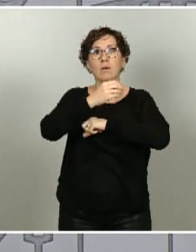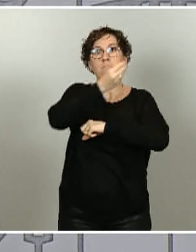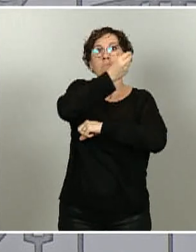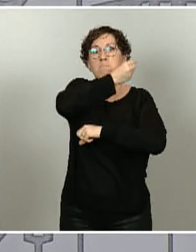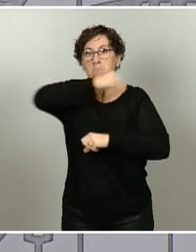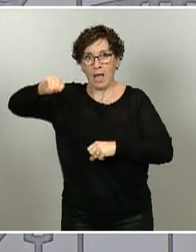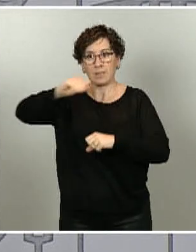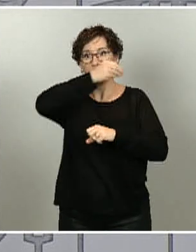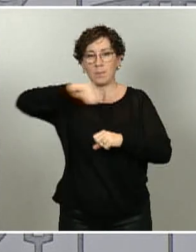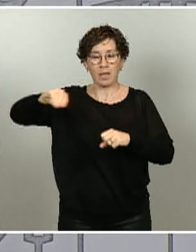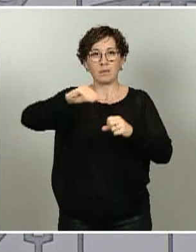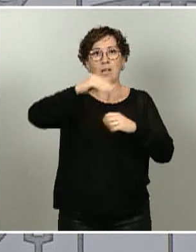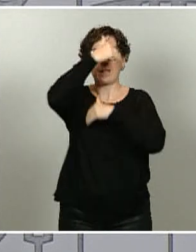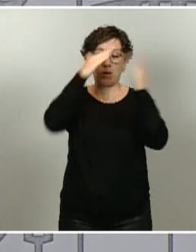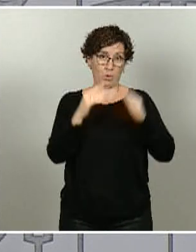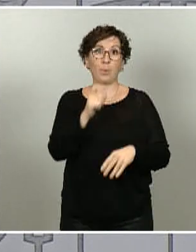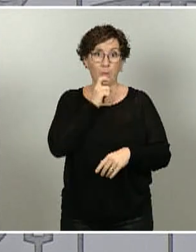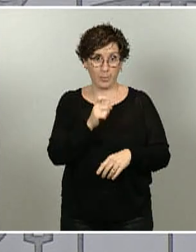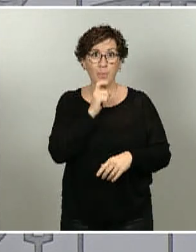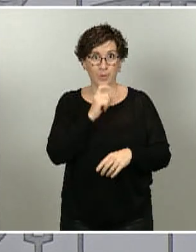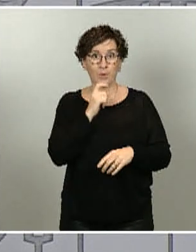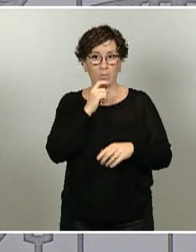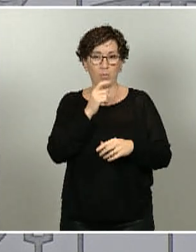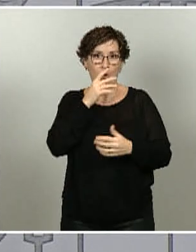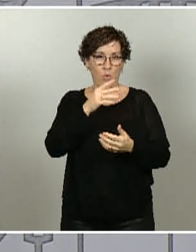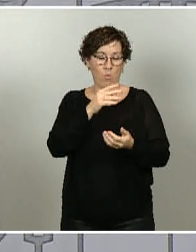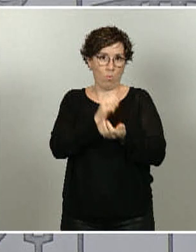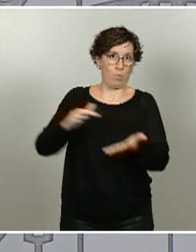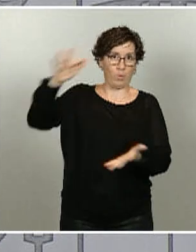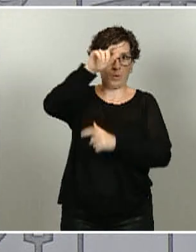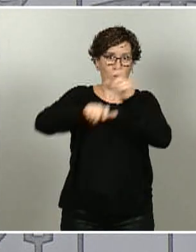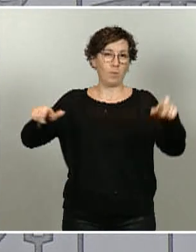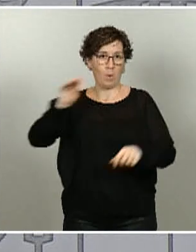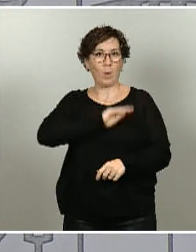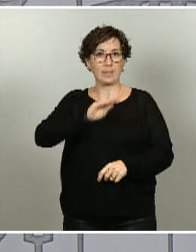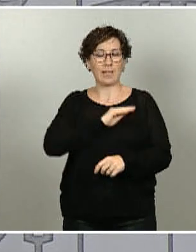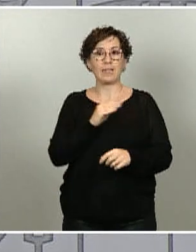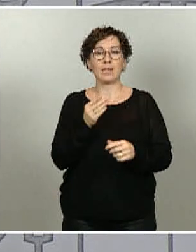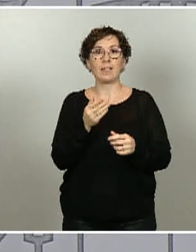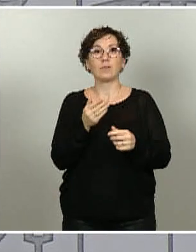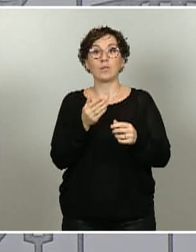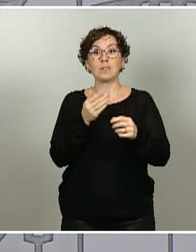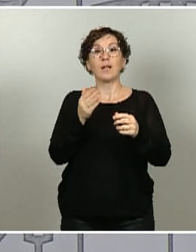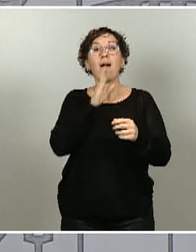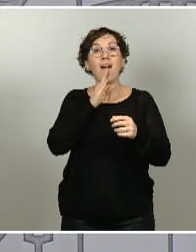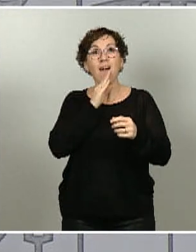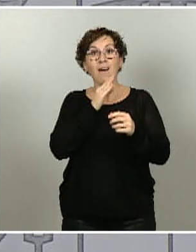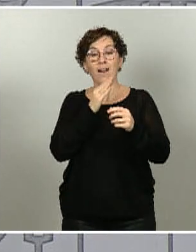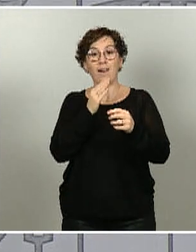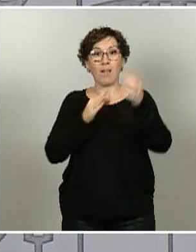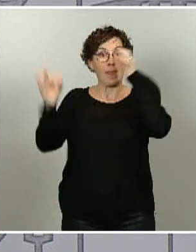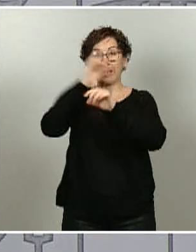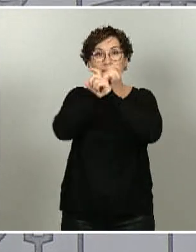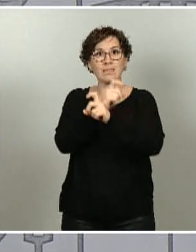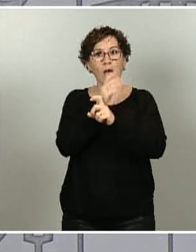importante de pacientes que llegamos a tener en un momento dado. Todo esto ahora mismo se ha ido recuperando, ahora mismo tenemos un sistema de detección